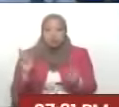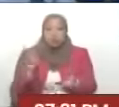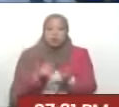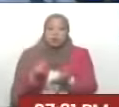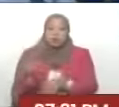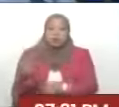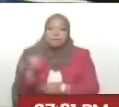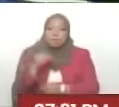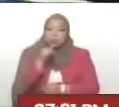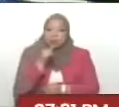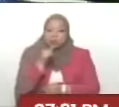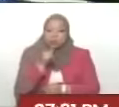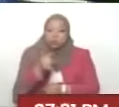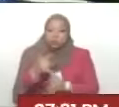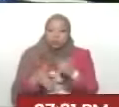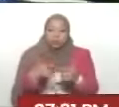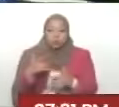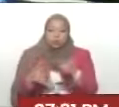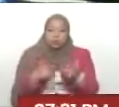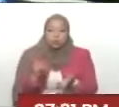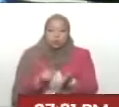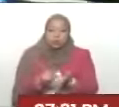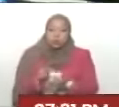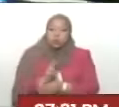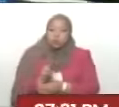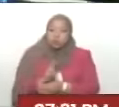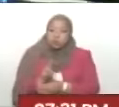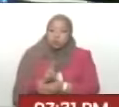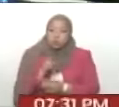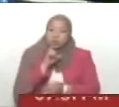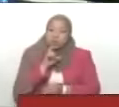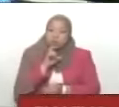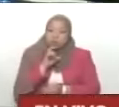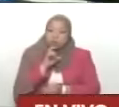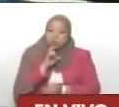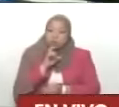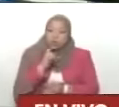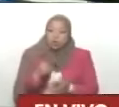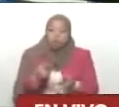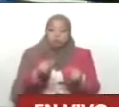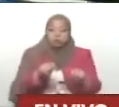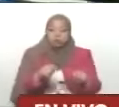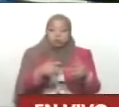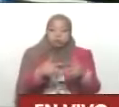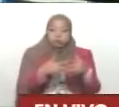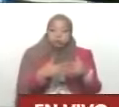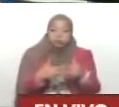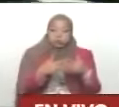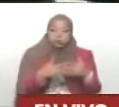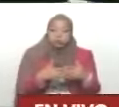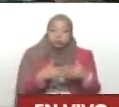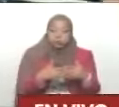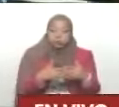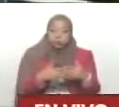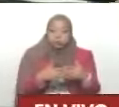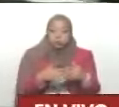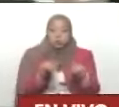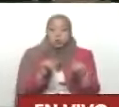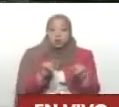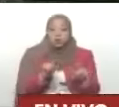vez más, digamos, más difíciles para el imperialismo norteamericano. O sea, no es lo